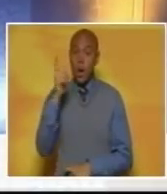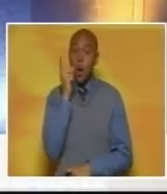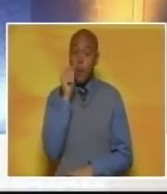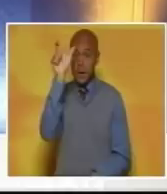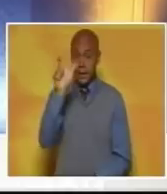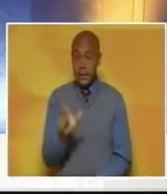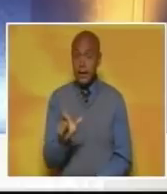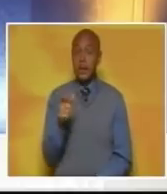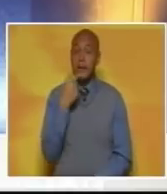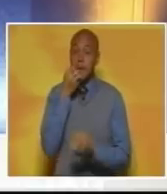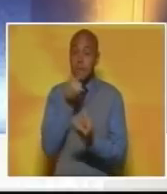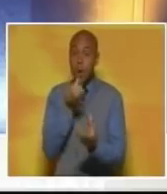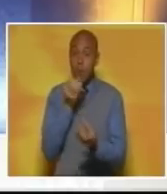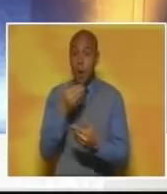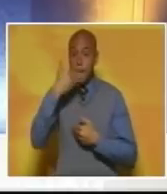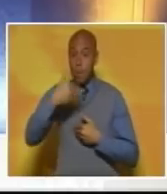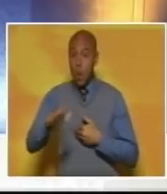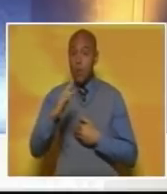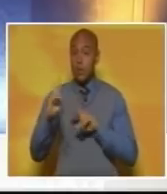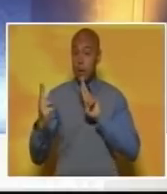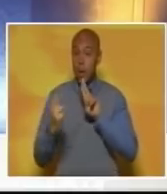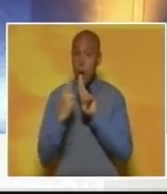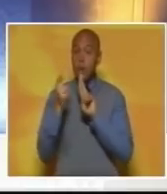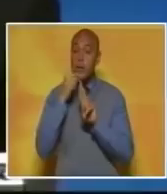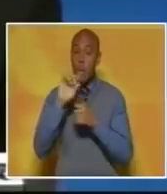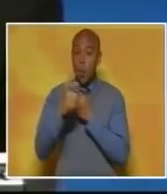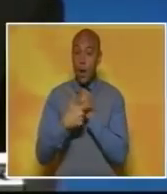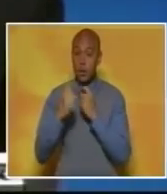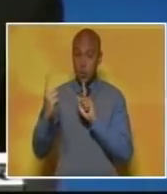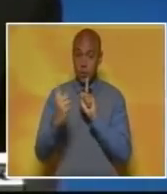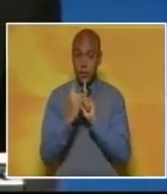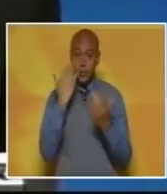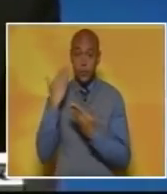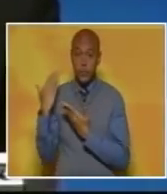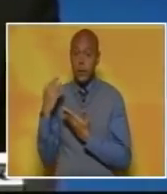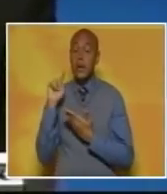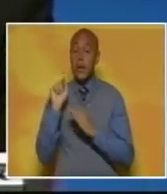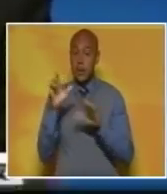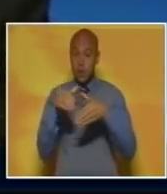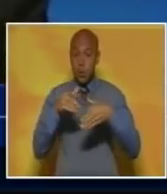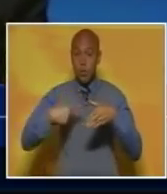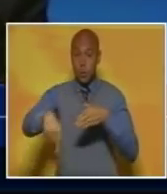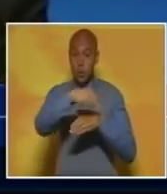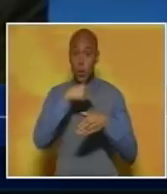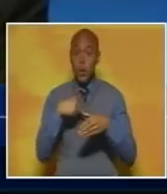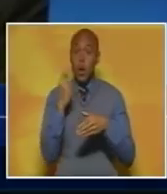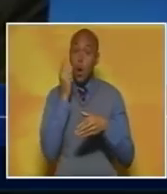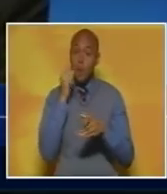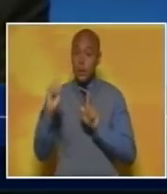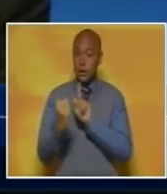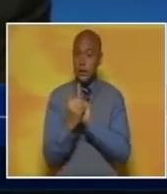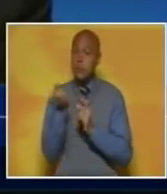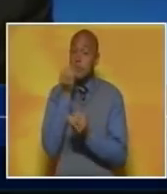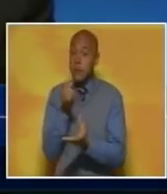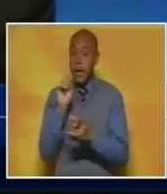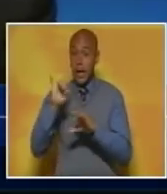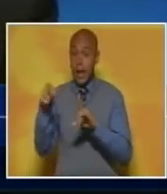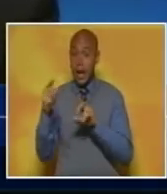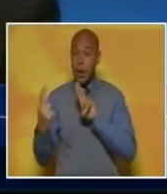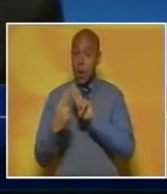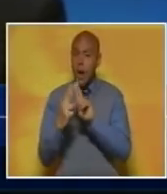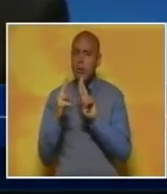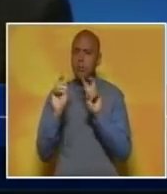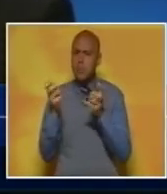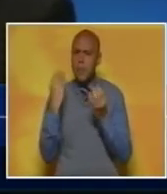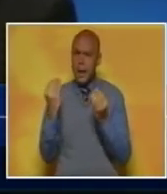Josep Borrell, anunció un encuentro con Juan Guaidó tras la reunión del Consejo de Asuntos Exteriores. Borrell indicó que este encuentro se enmarca